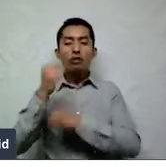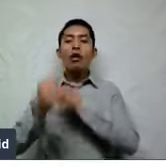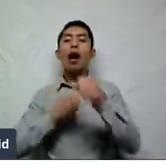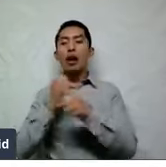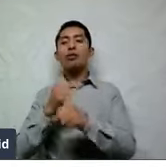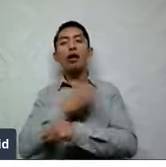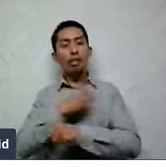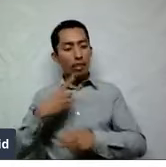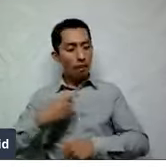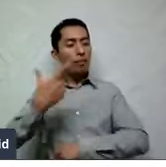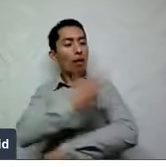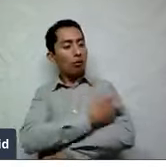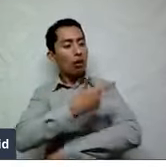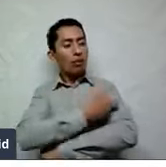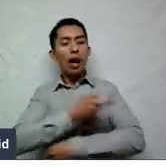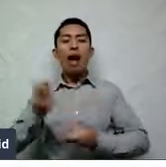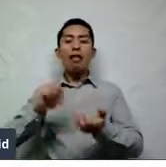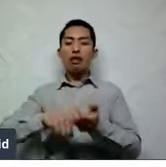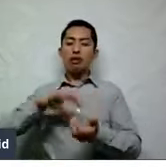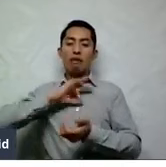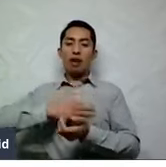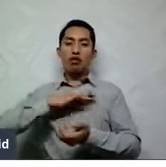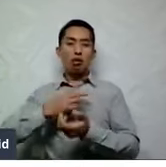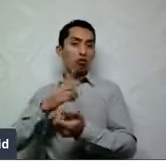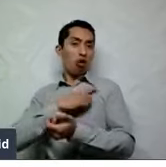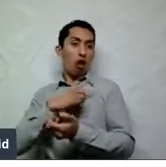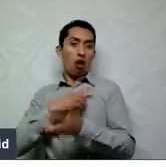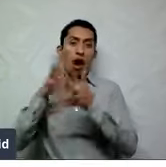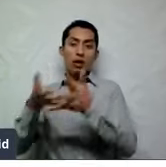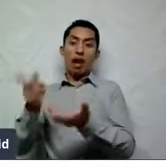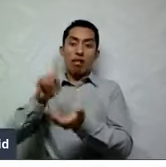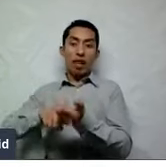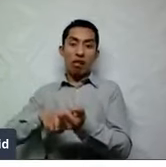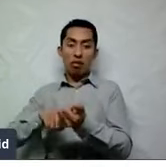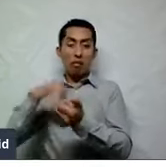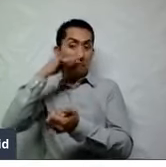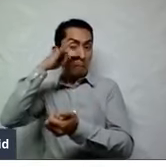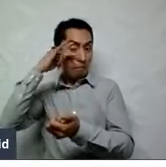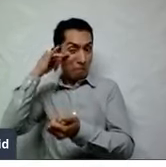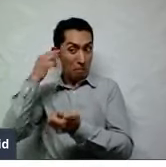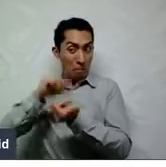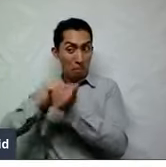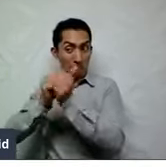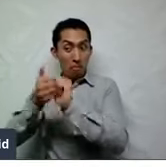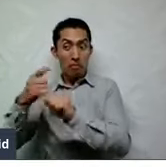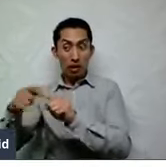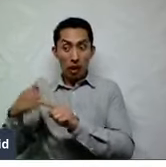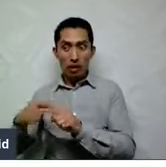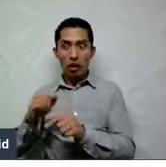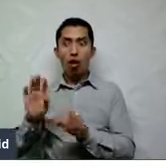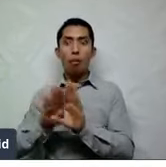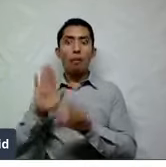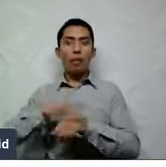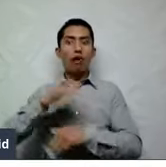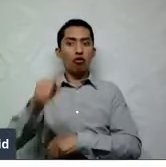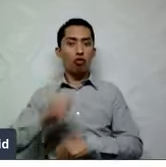esos cambios que ocurren en los virus. Híjole, qué interesante, porque fíjese, nos preguntan si me vacuné en febrero. Me